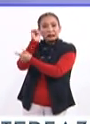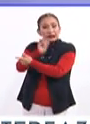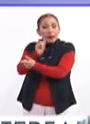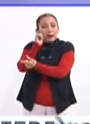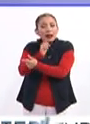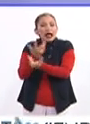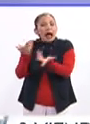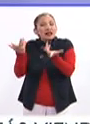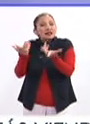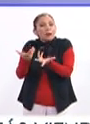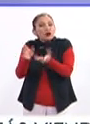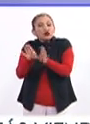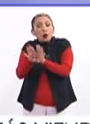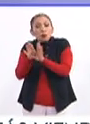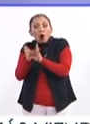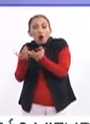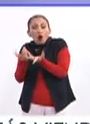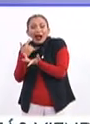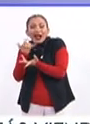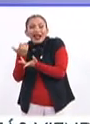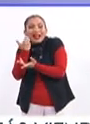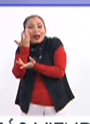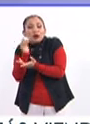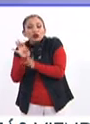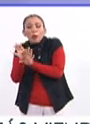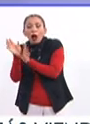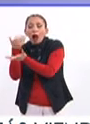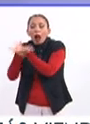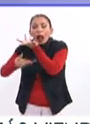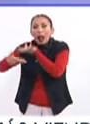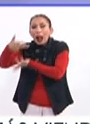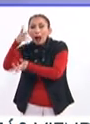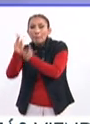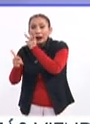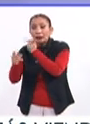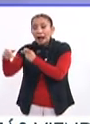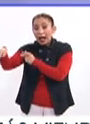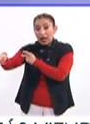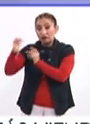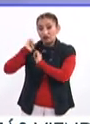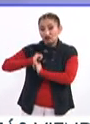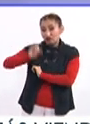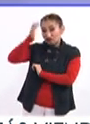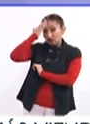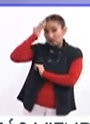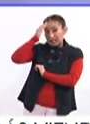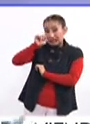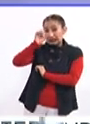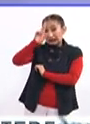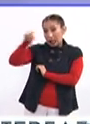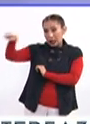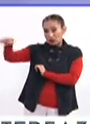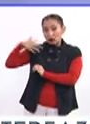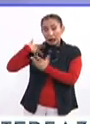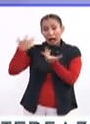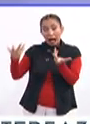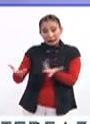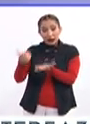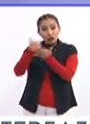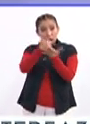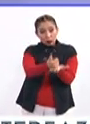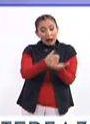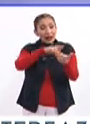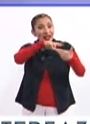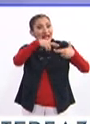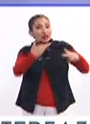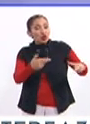siempre propiciamos o tratamos de generar condiciones de diálogo entre las cancillerías, porque son los rectores de la política exterior